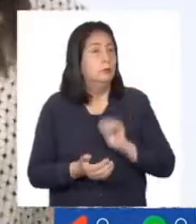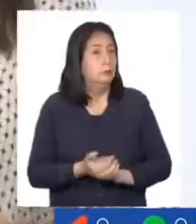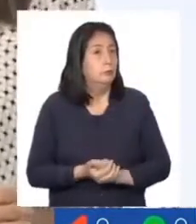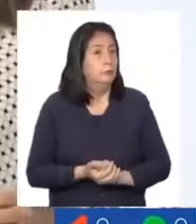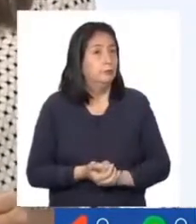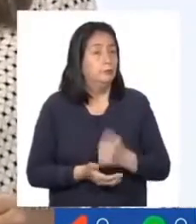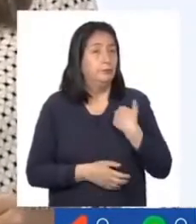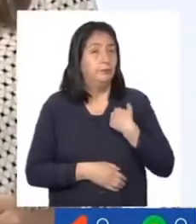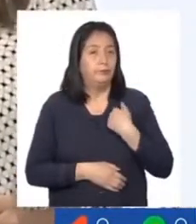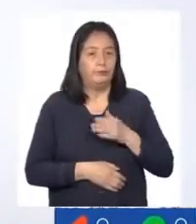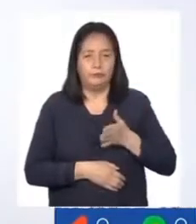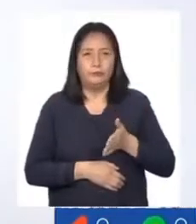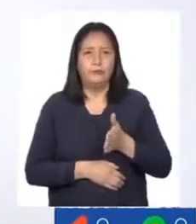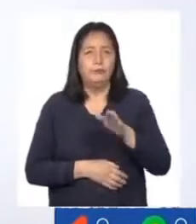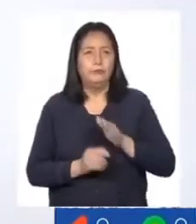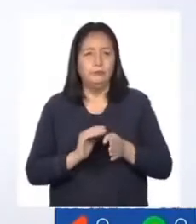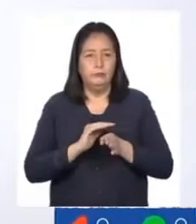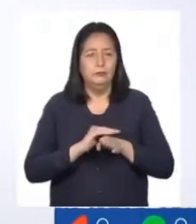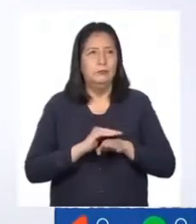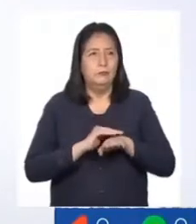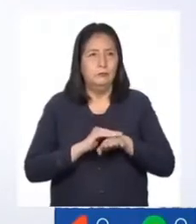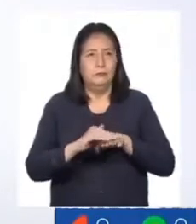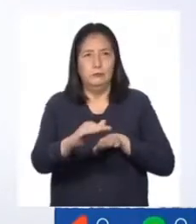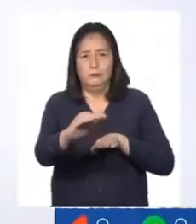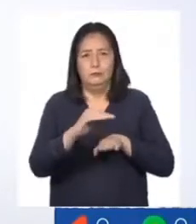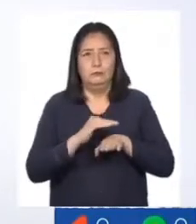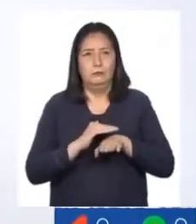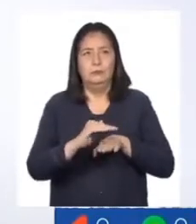desplazamiento en camino recto.